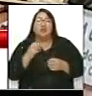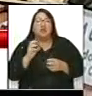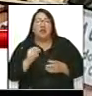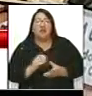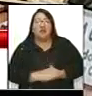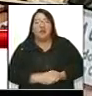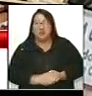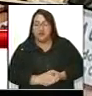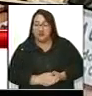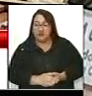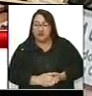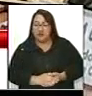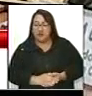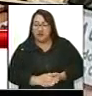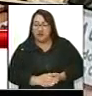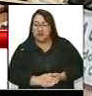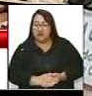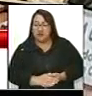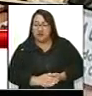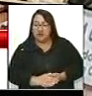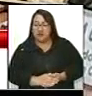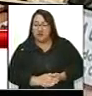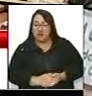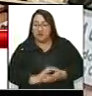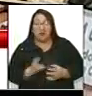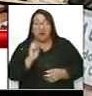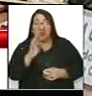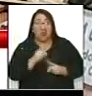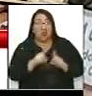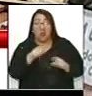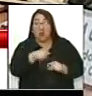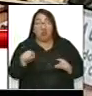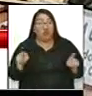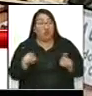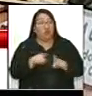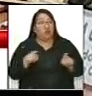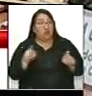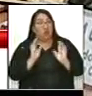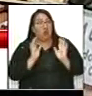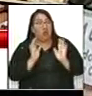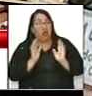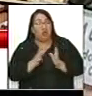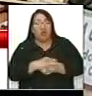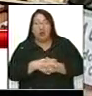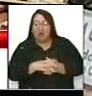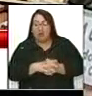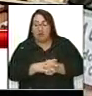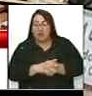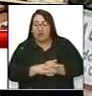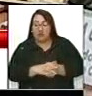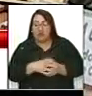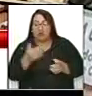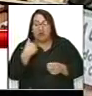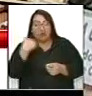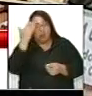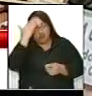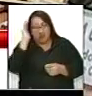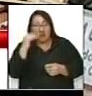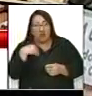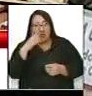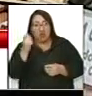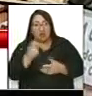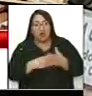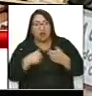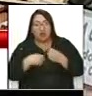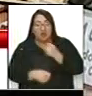ellos son los el jefe de la casa, que no puedes contradecir nada a ellos, ¿no? Debemos, pienso yo y creo que